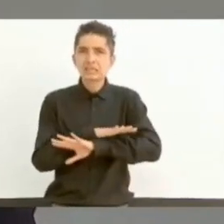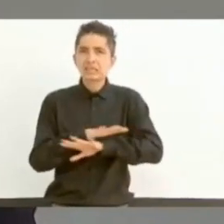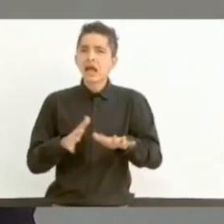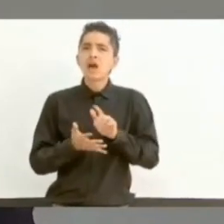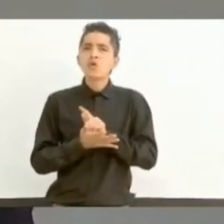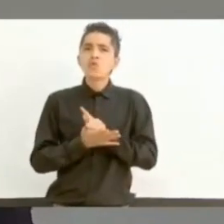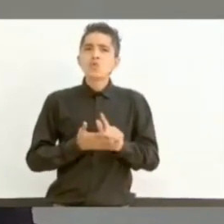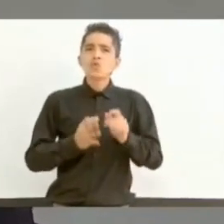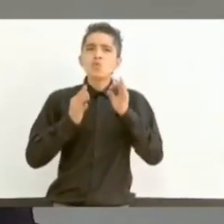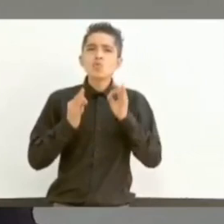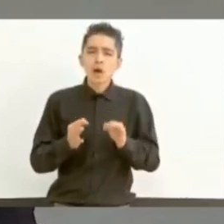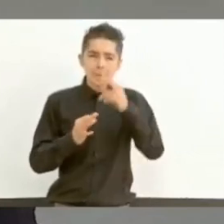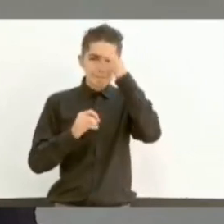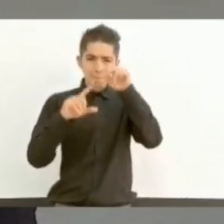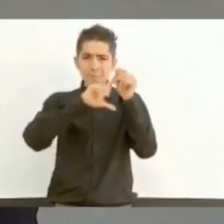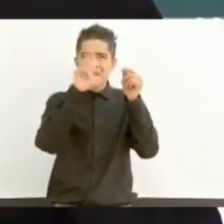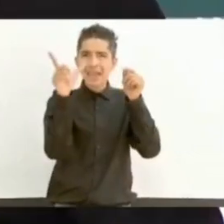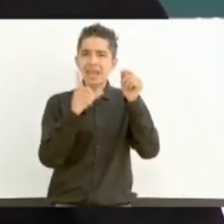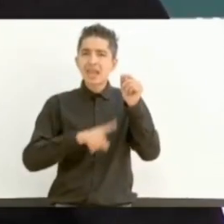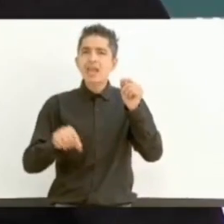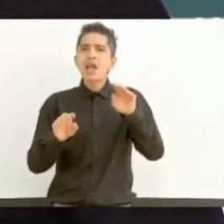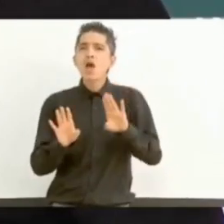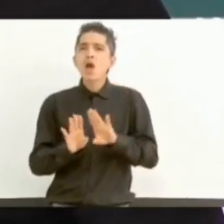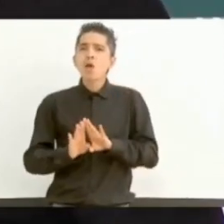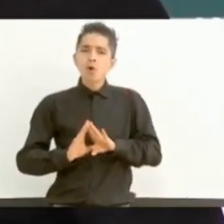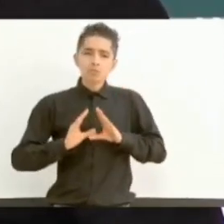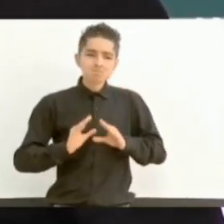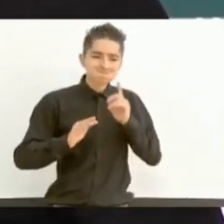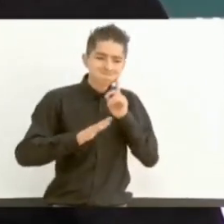pública, moralizar a México.